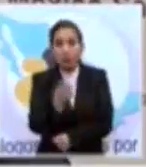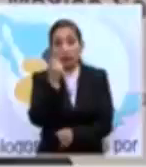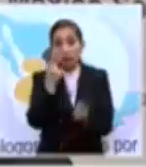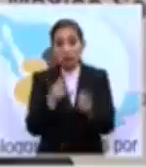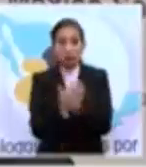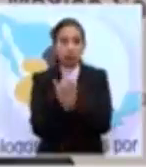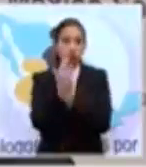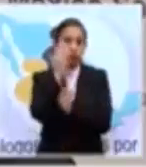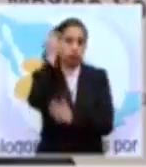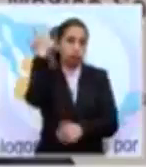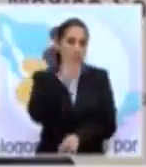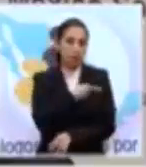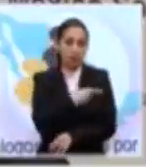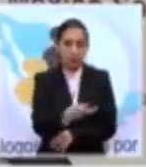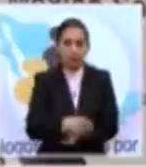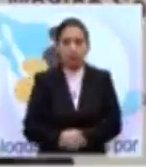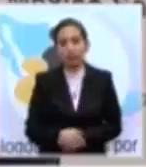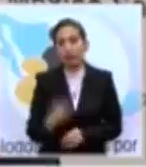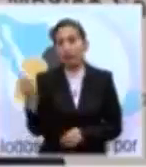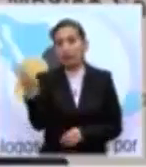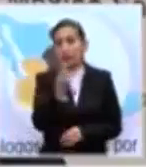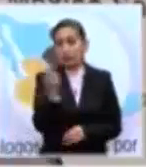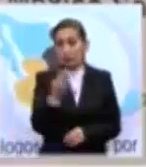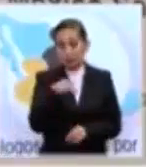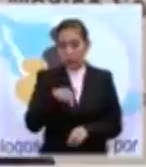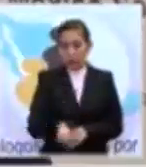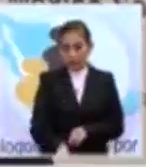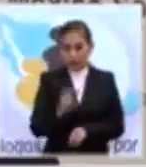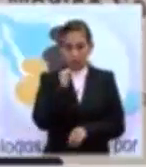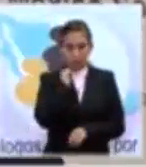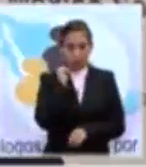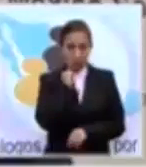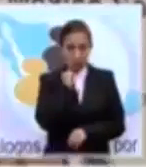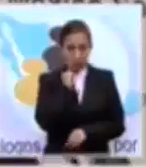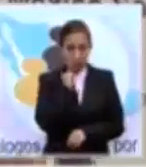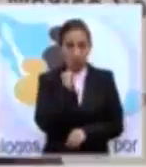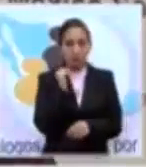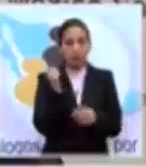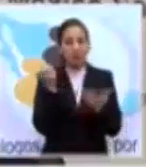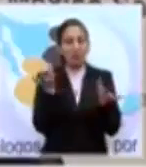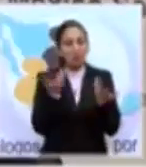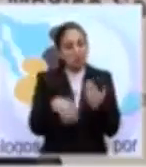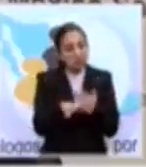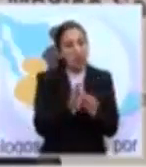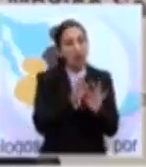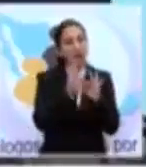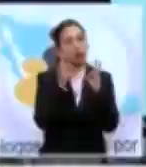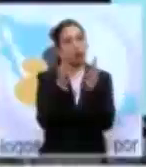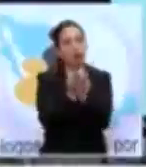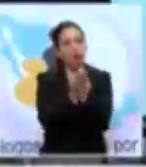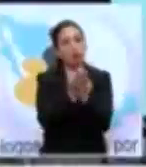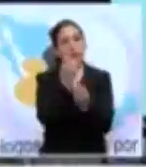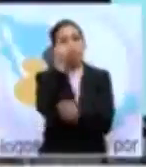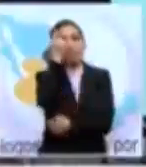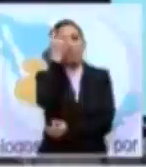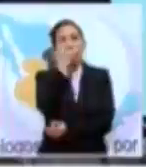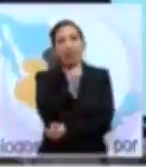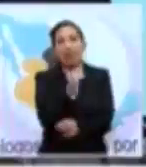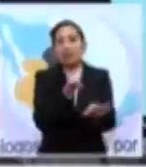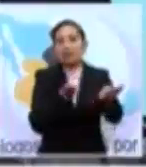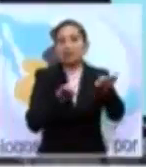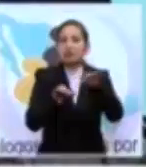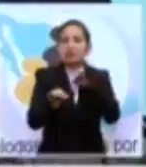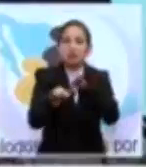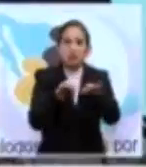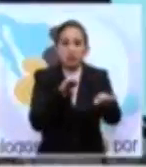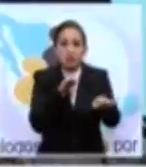extrema. Necesitamos desde el Senado de la República buscar los mecanismos que nos permitan trabajar para